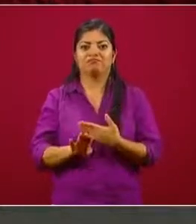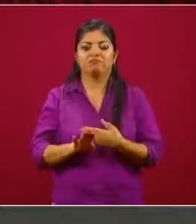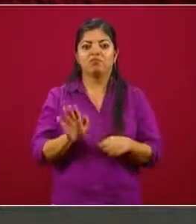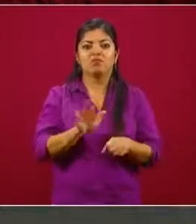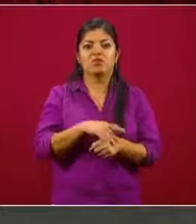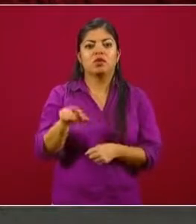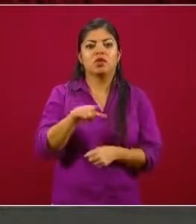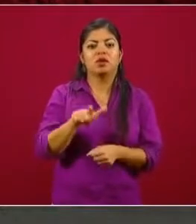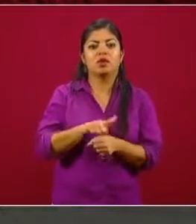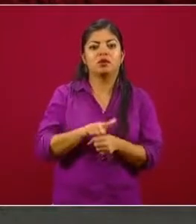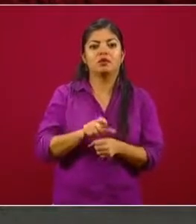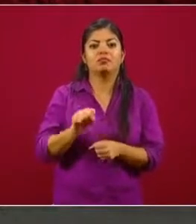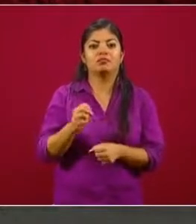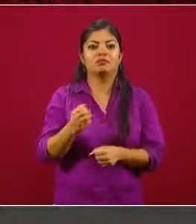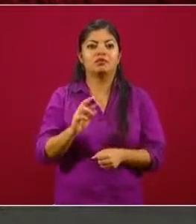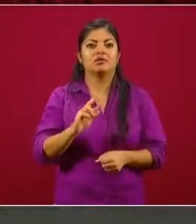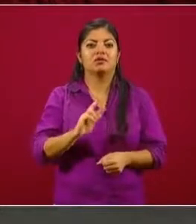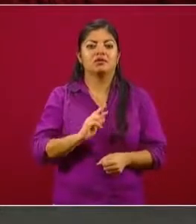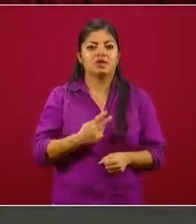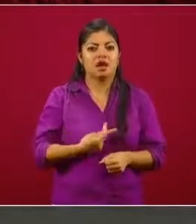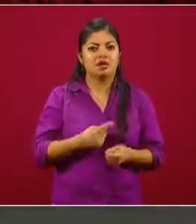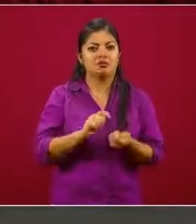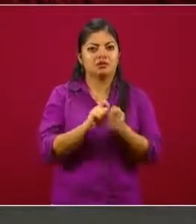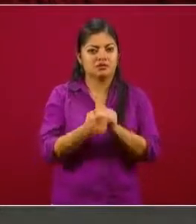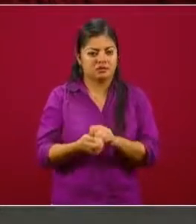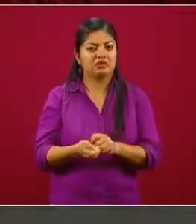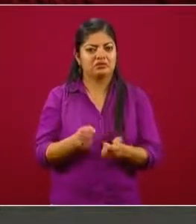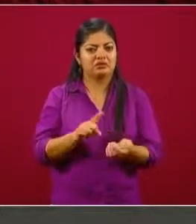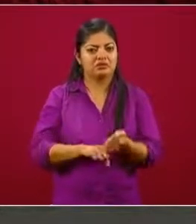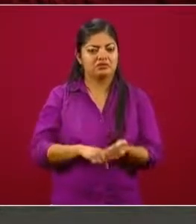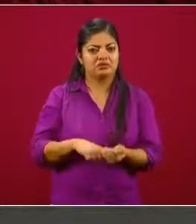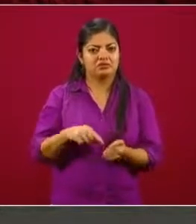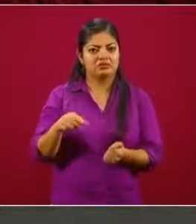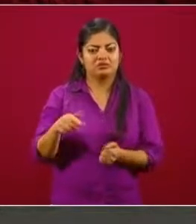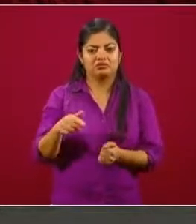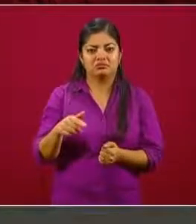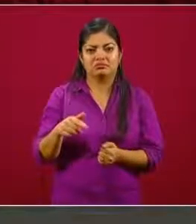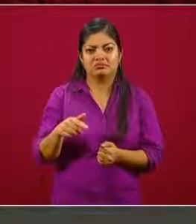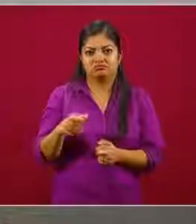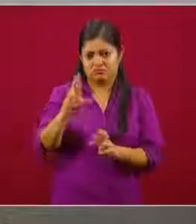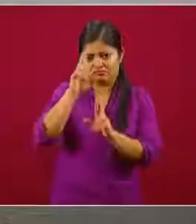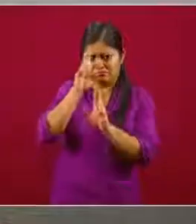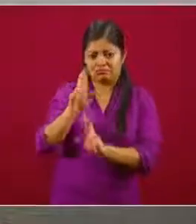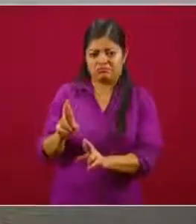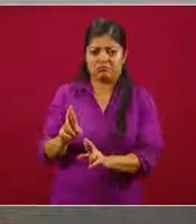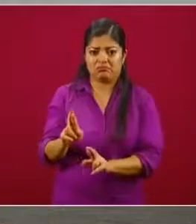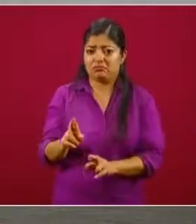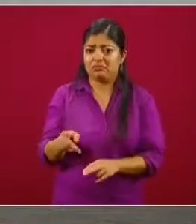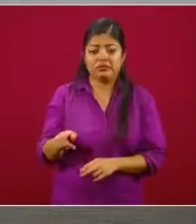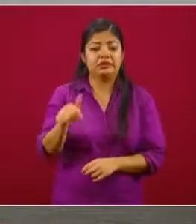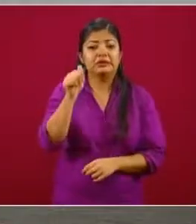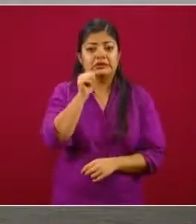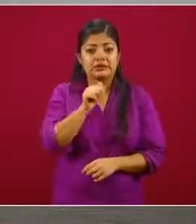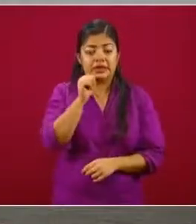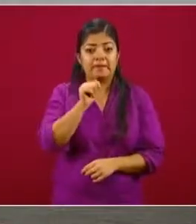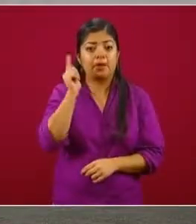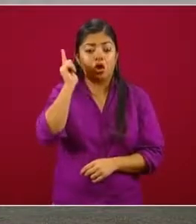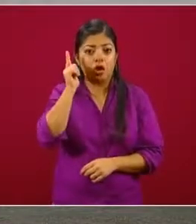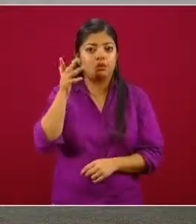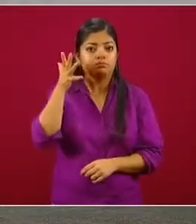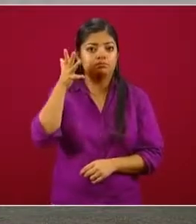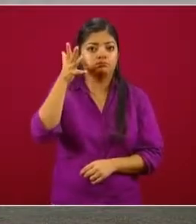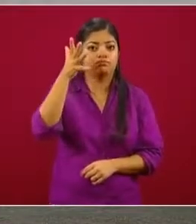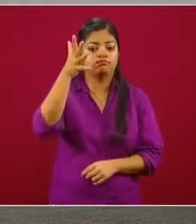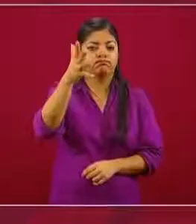orientaciones sexuales e identidades genéricas no normativas, y siempre con la esperanza de que vayamos construyendo